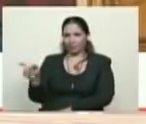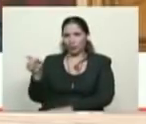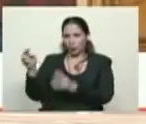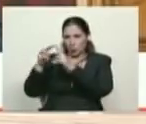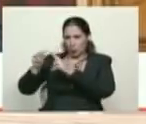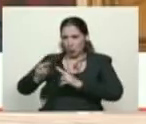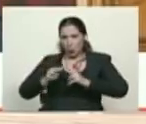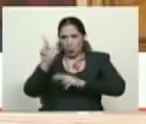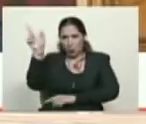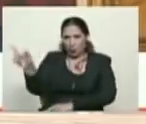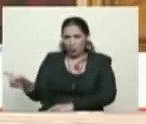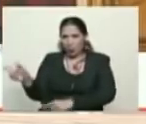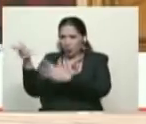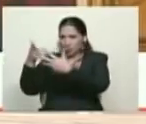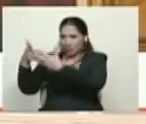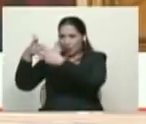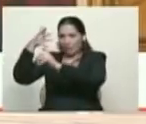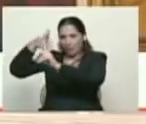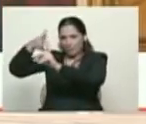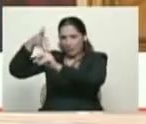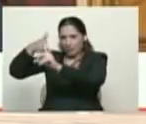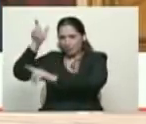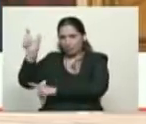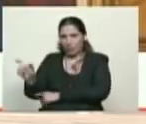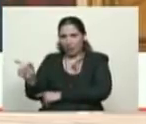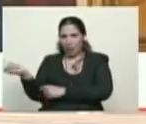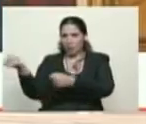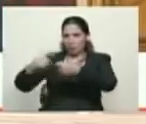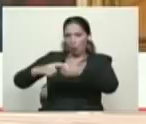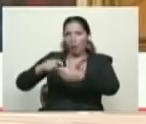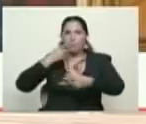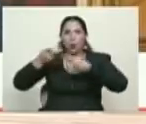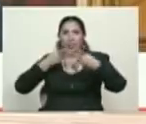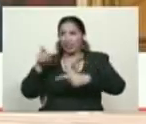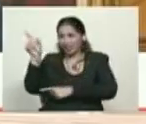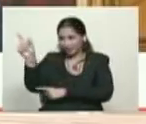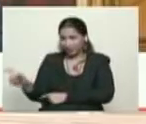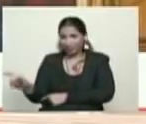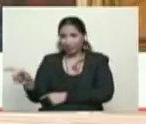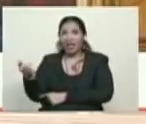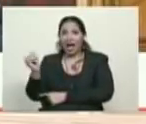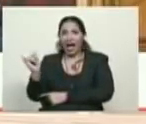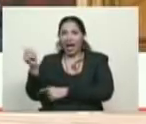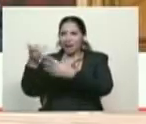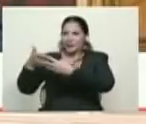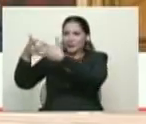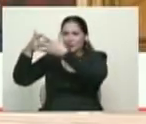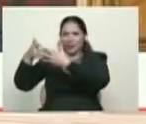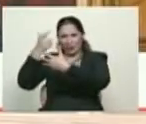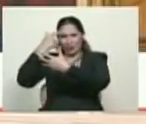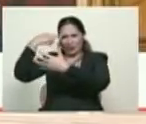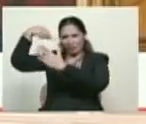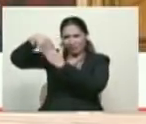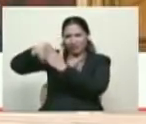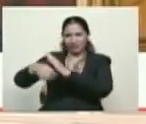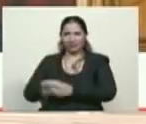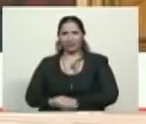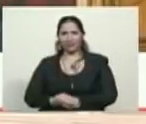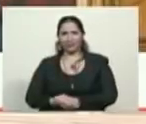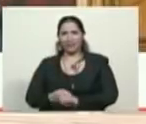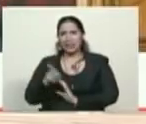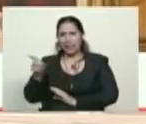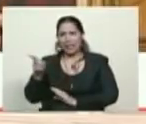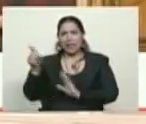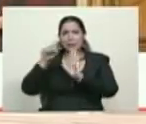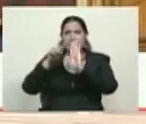los gringos en Venezuela, que lo formaron como agente y lo metieron en la política. Es un agente del gobierno de los Estados Unidos, lo sé, y va a recibir y va a